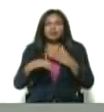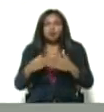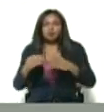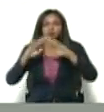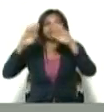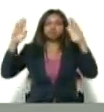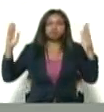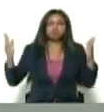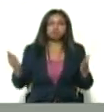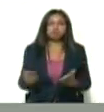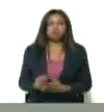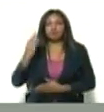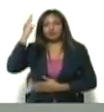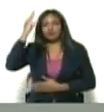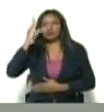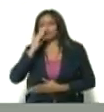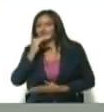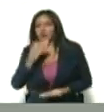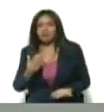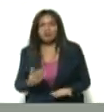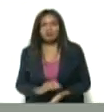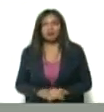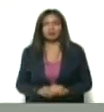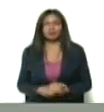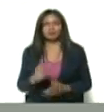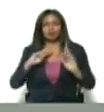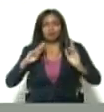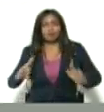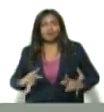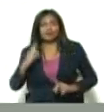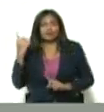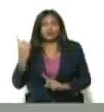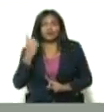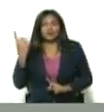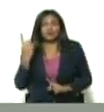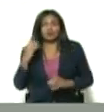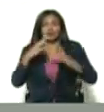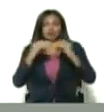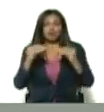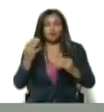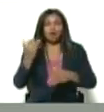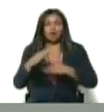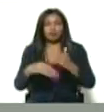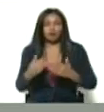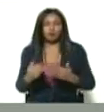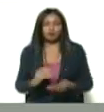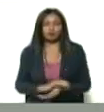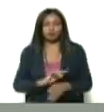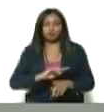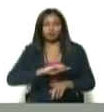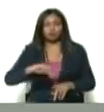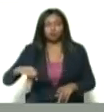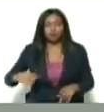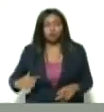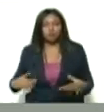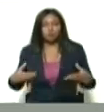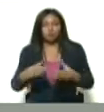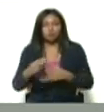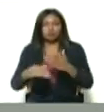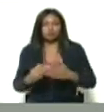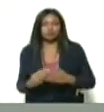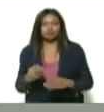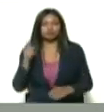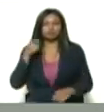planeta. Curiosamente, es la especie humana, la única especie de todas las que existen en nuestro planeta que amenaza la